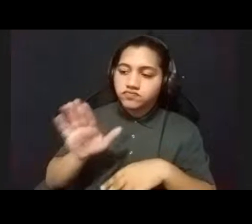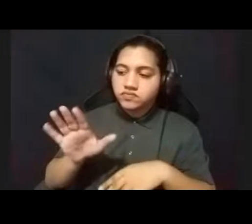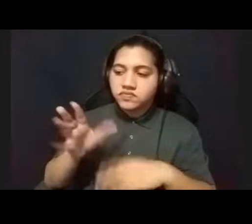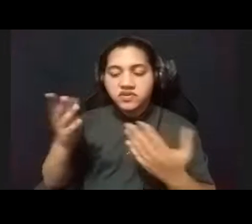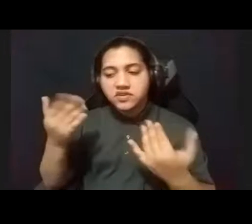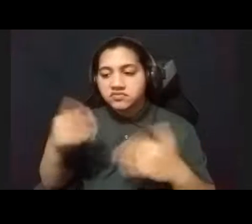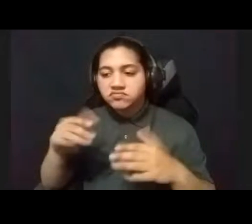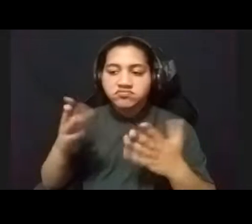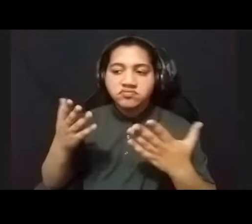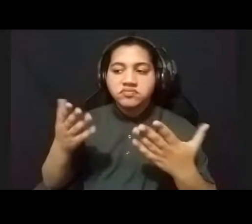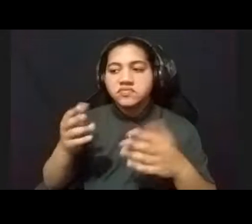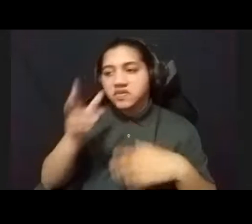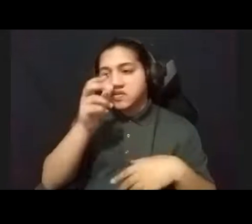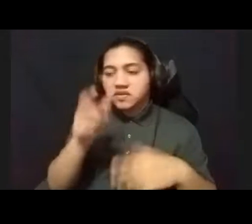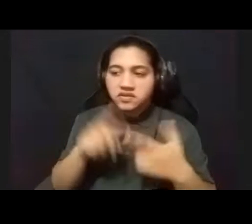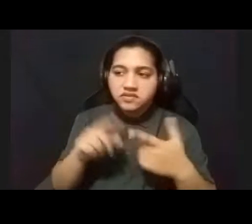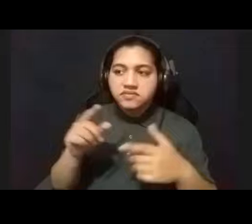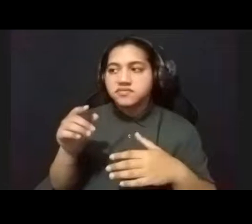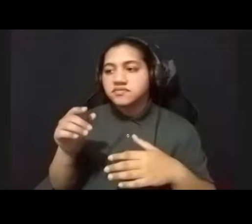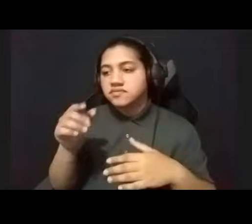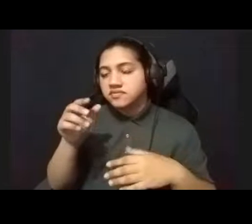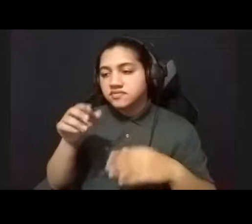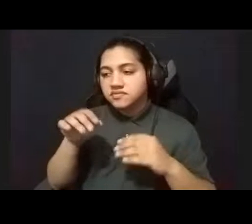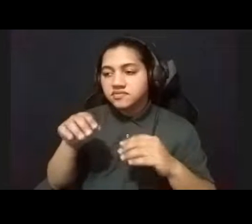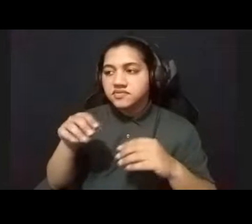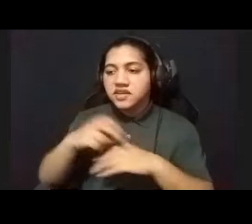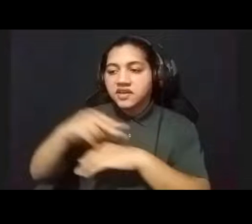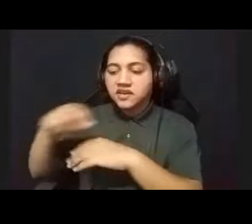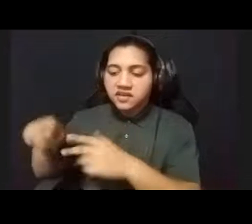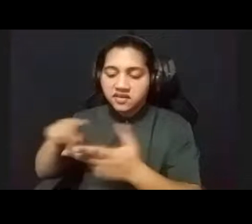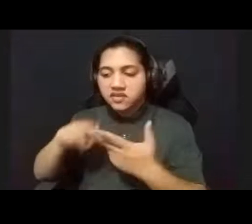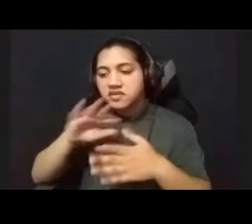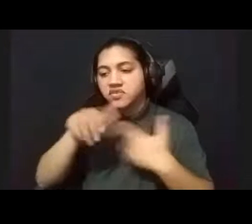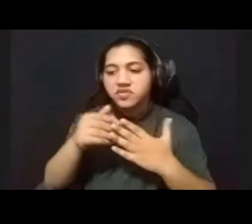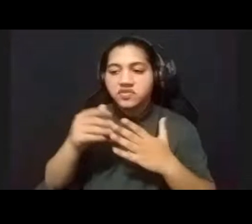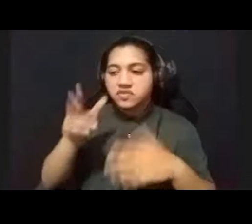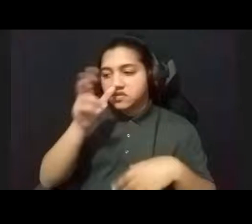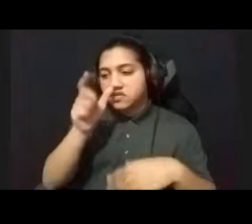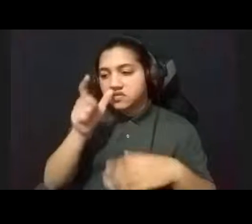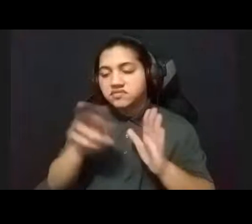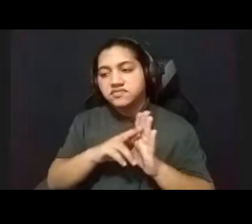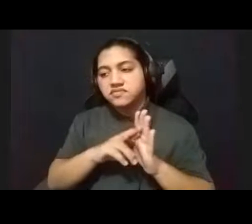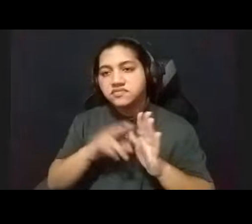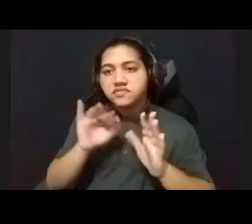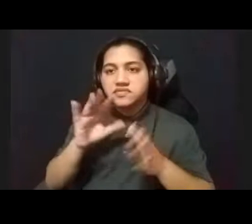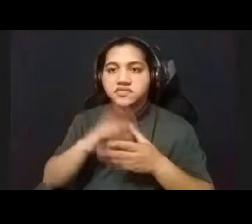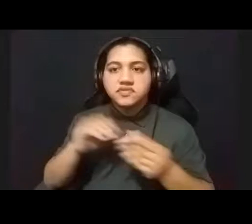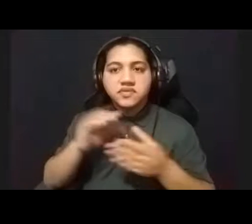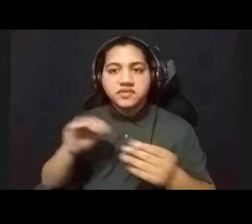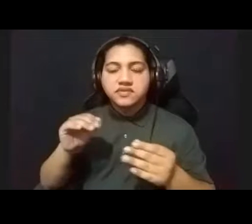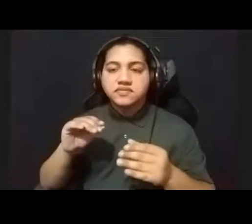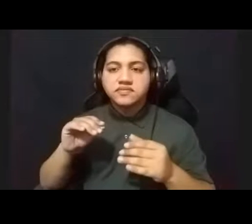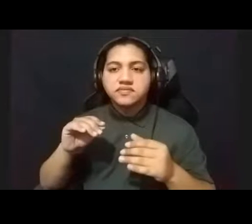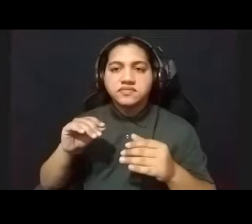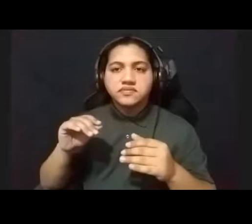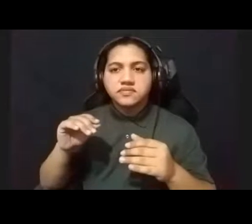siendo cucaracha, grilla, sabandija y todos los insectos que en algún momento representaron en ese cuento. ¿Por